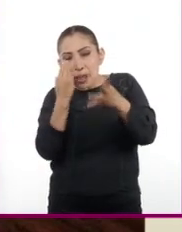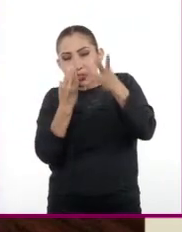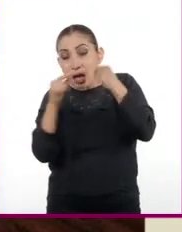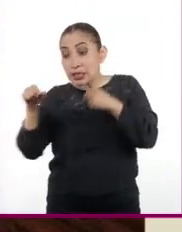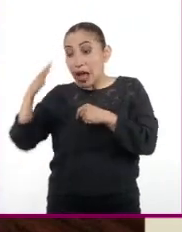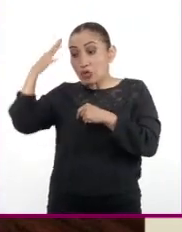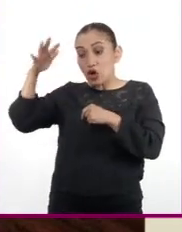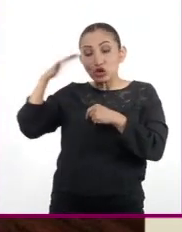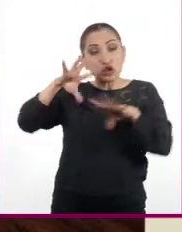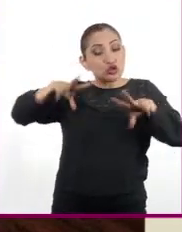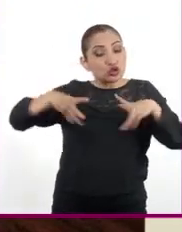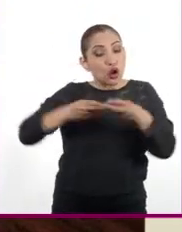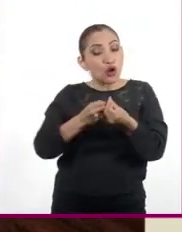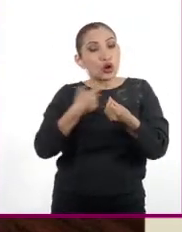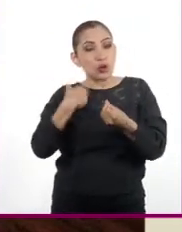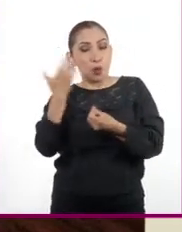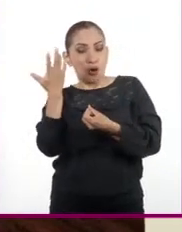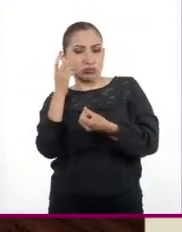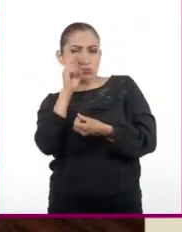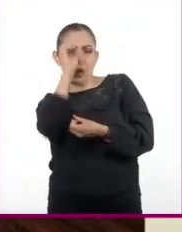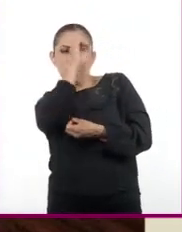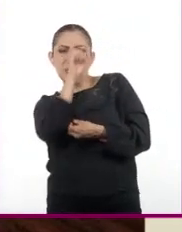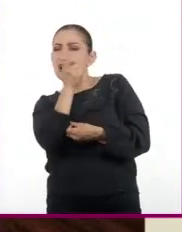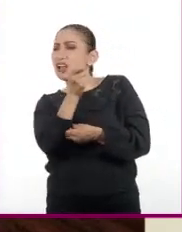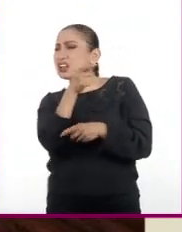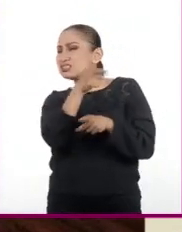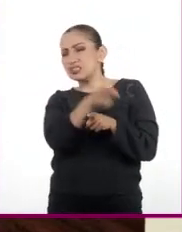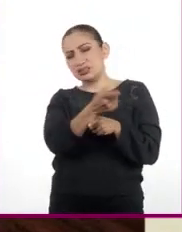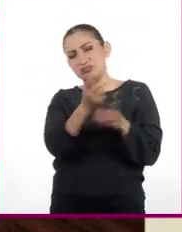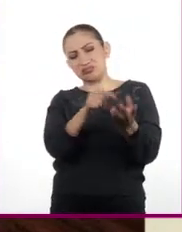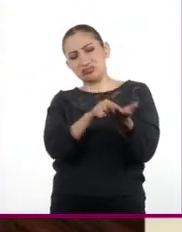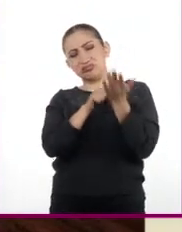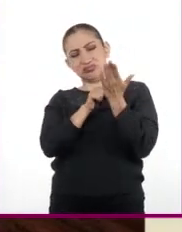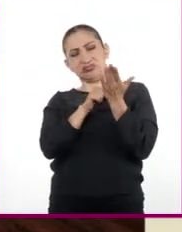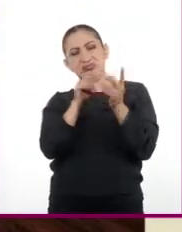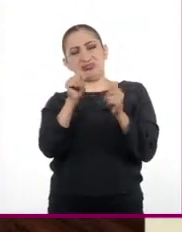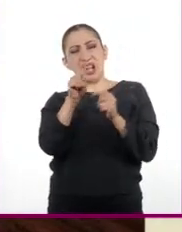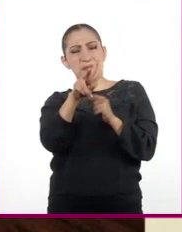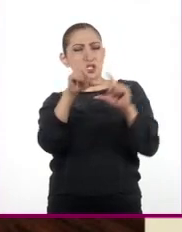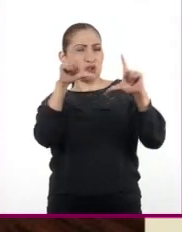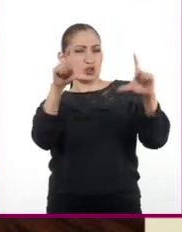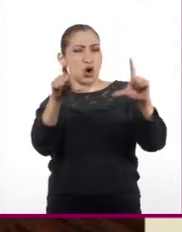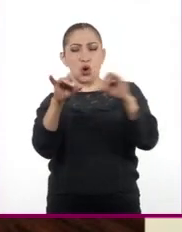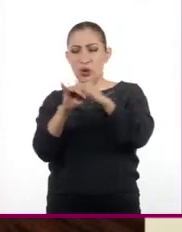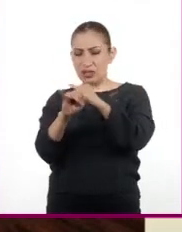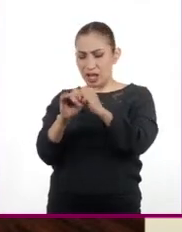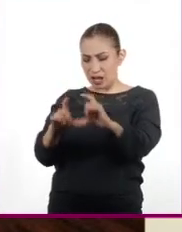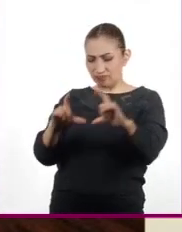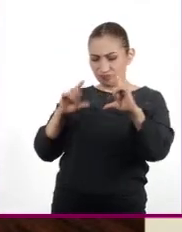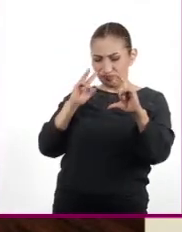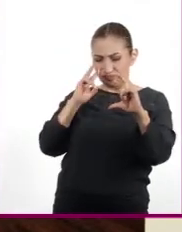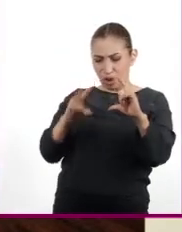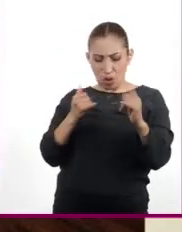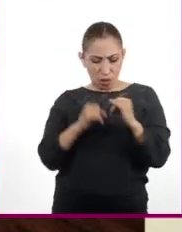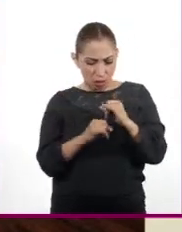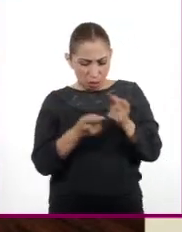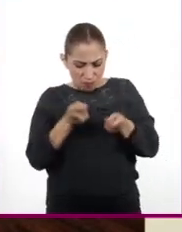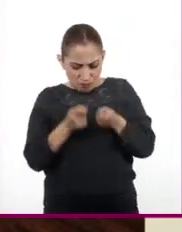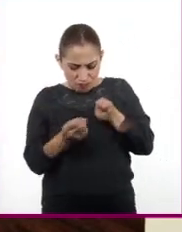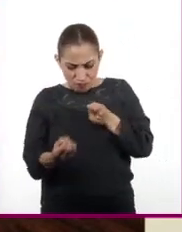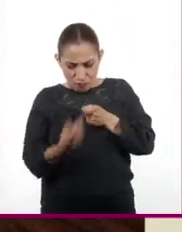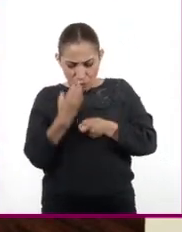adultos, todos tengamos una postura frente a lo que la pantalla, ya sea por internet, por lo que